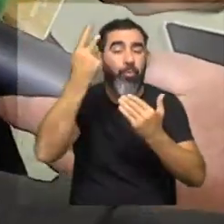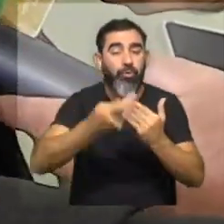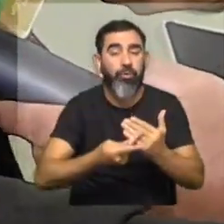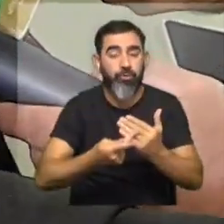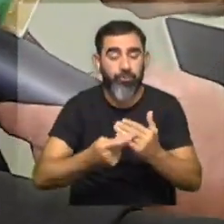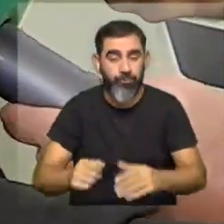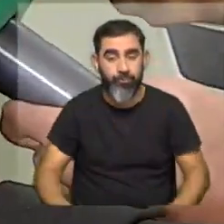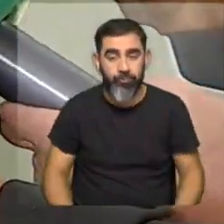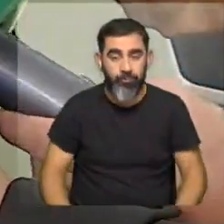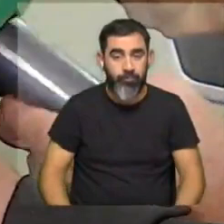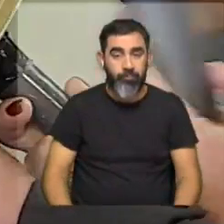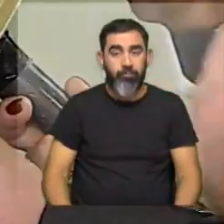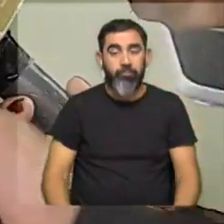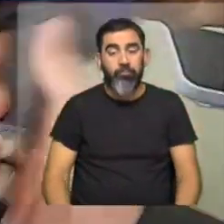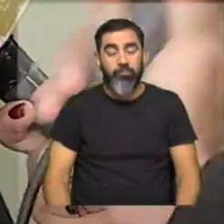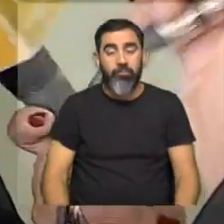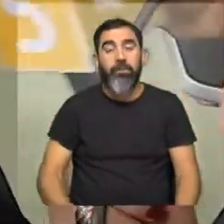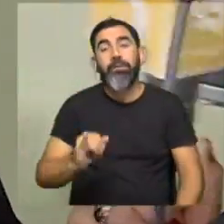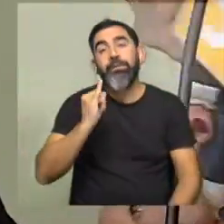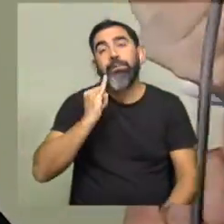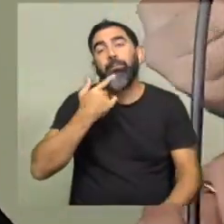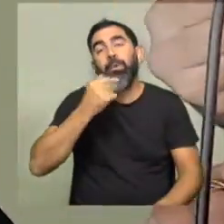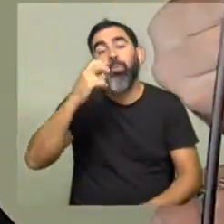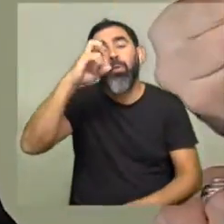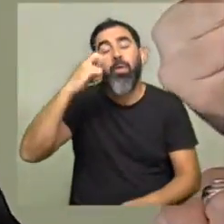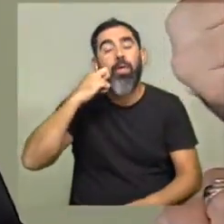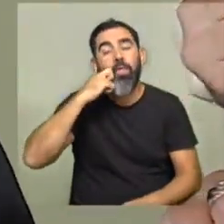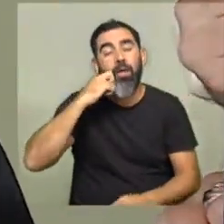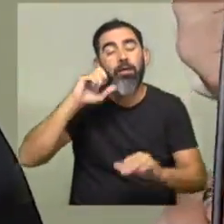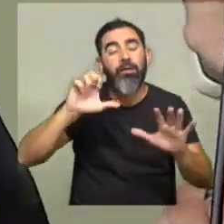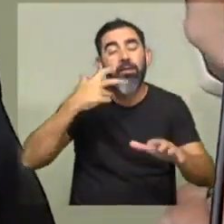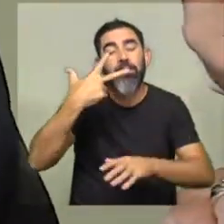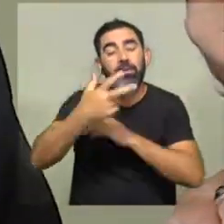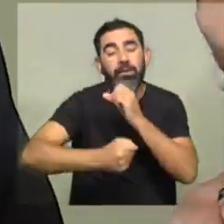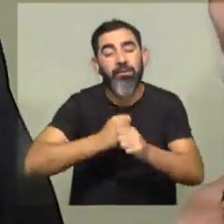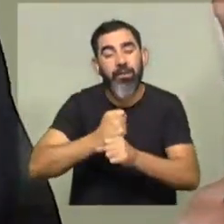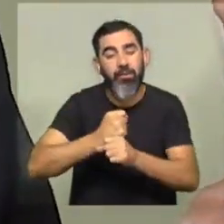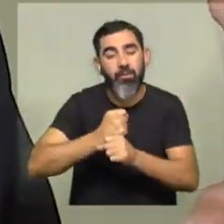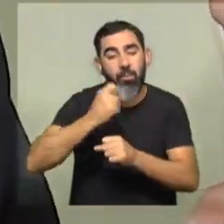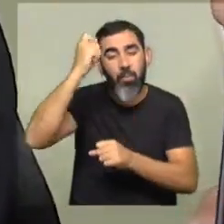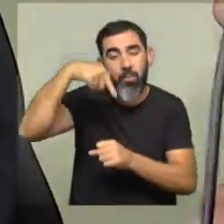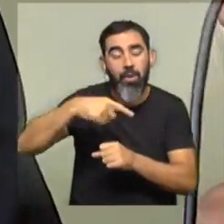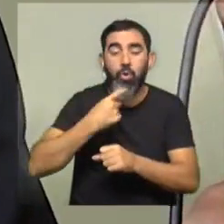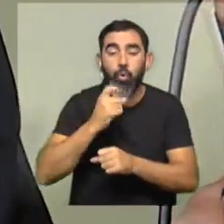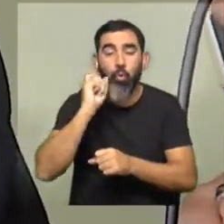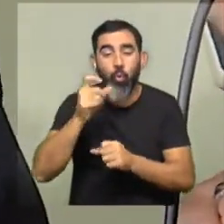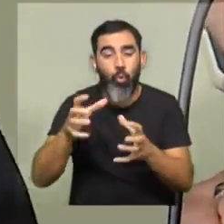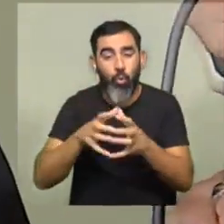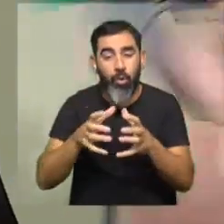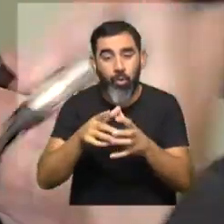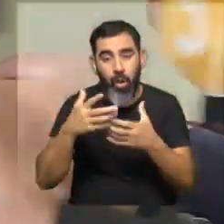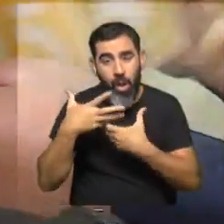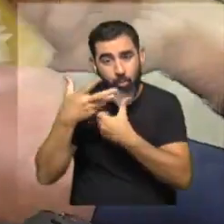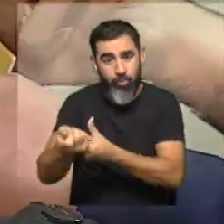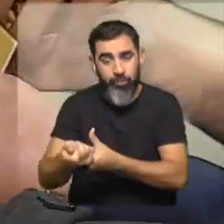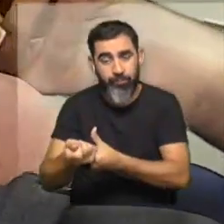los pilares del Si se baja la edad a 63 como está planeando ahora parte del Partido Colorado, ¿ustedes lo acompañarían?